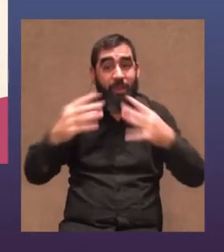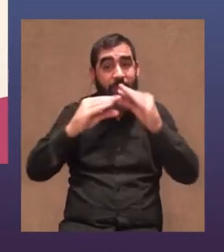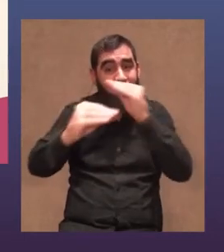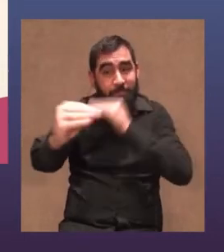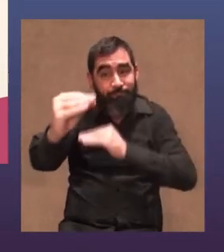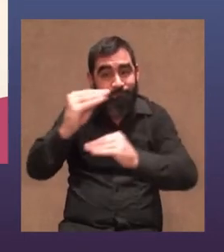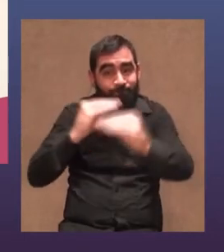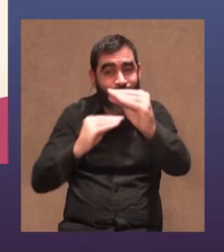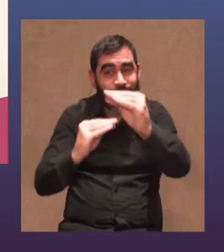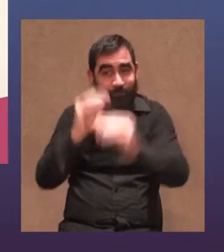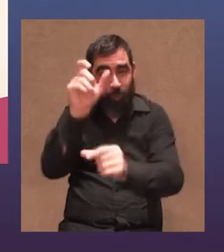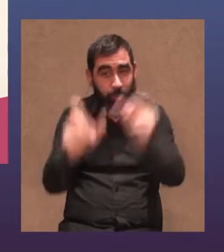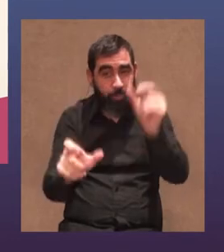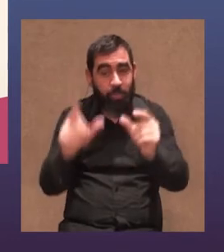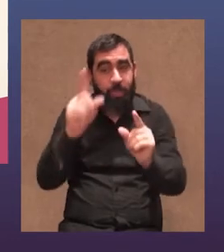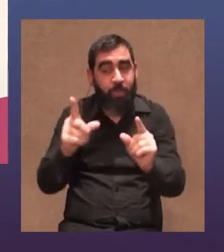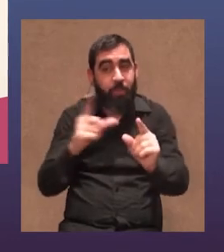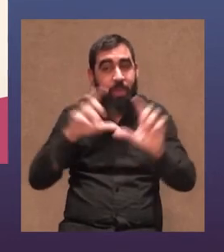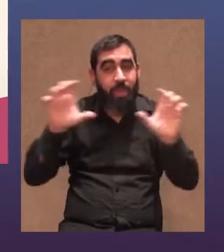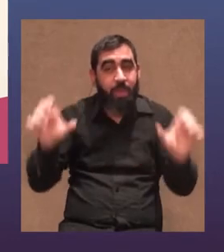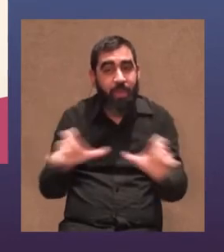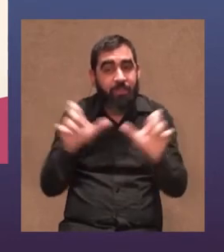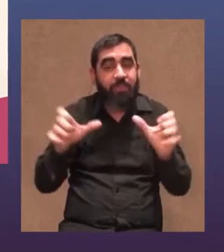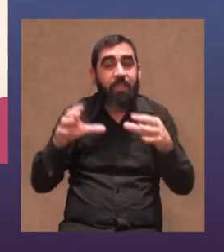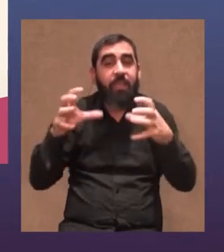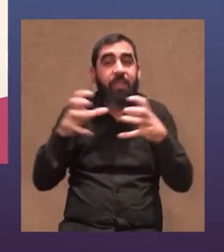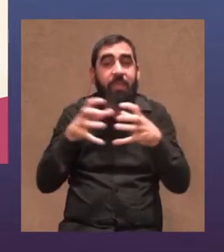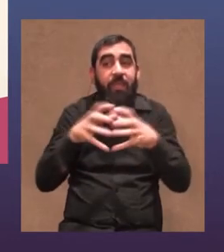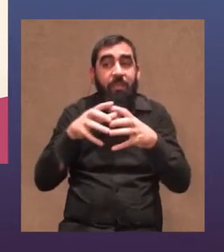esas personas que uno tiene que conformar un equipo,